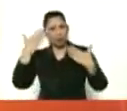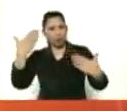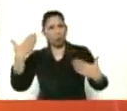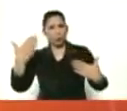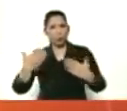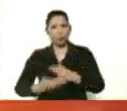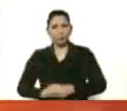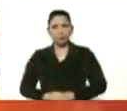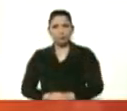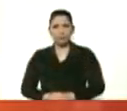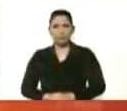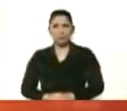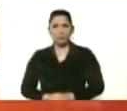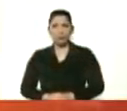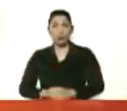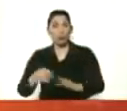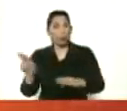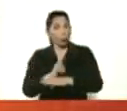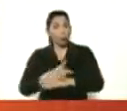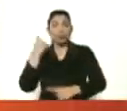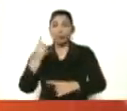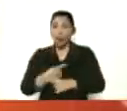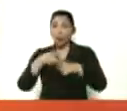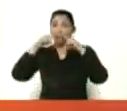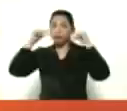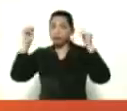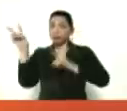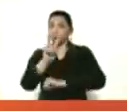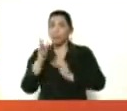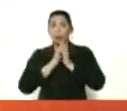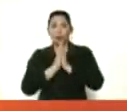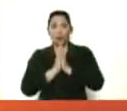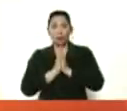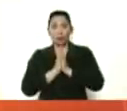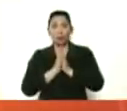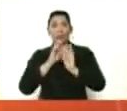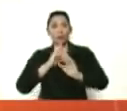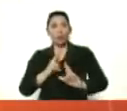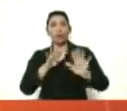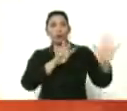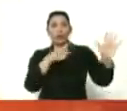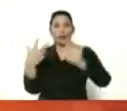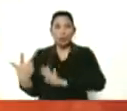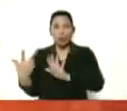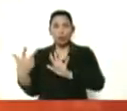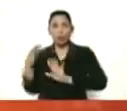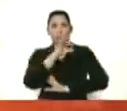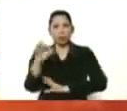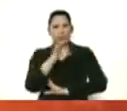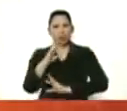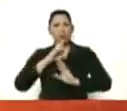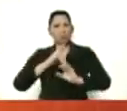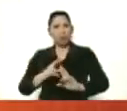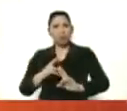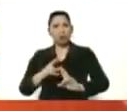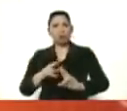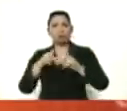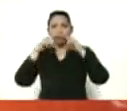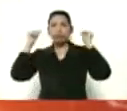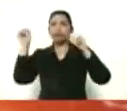les recuerda, usen la mascarilla. 98%. No me tuve, Jorge, con esa lámina.